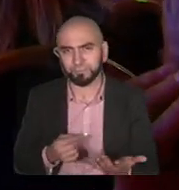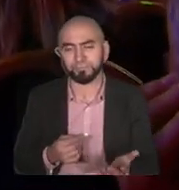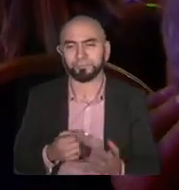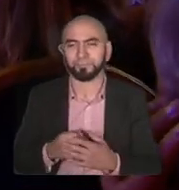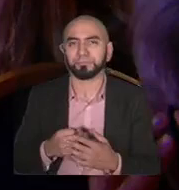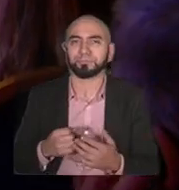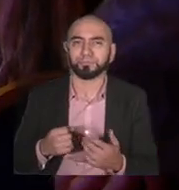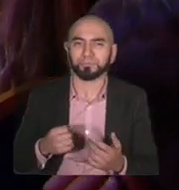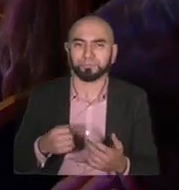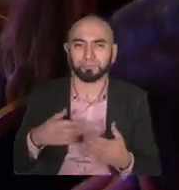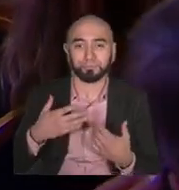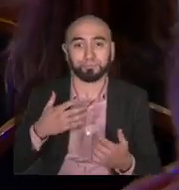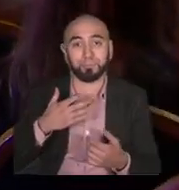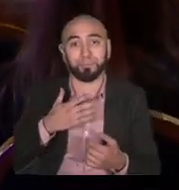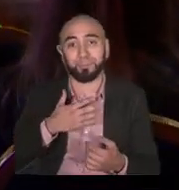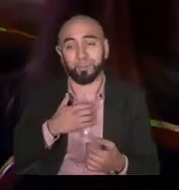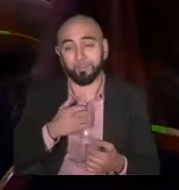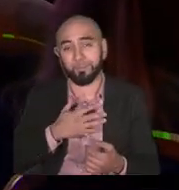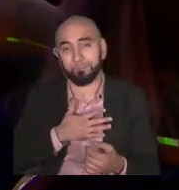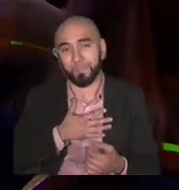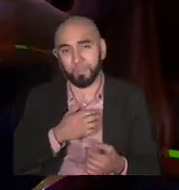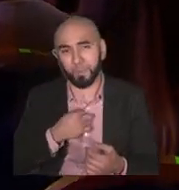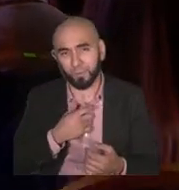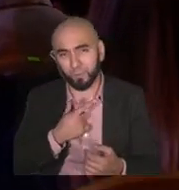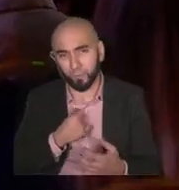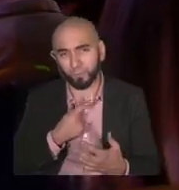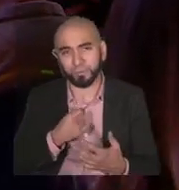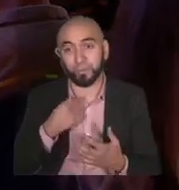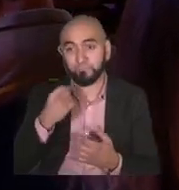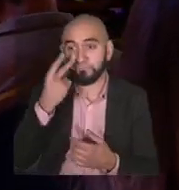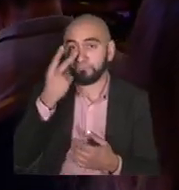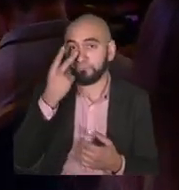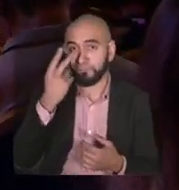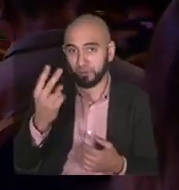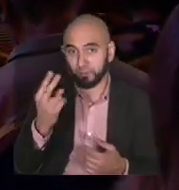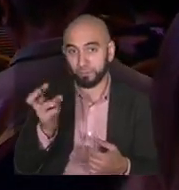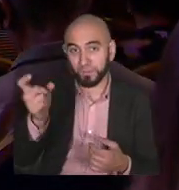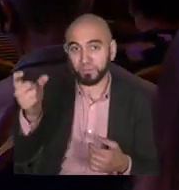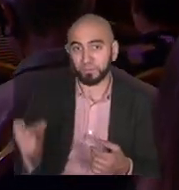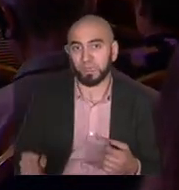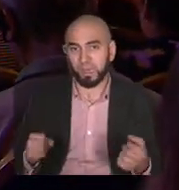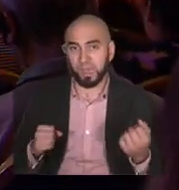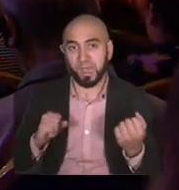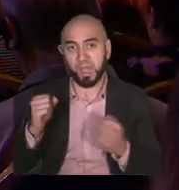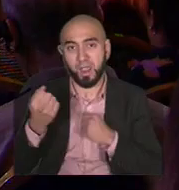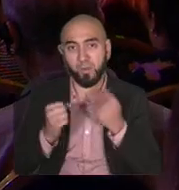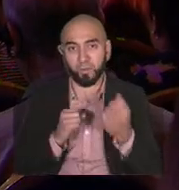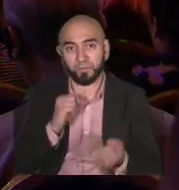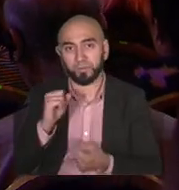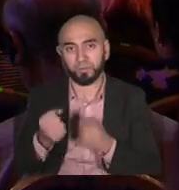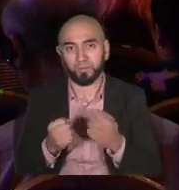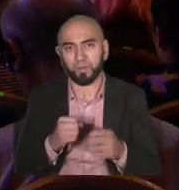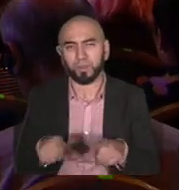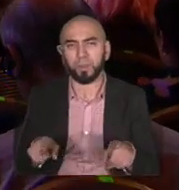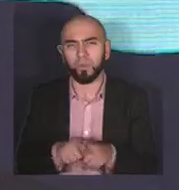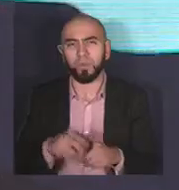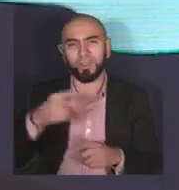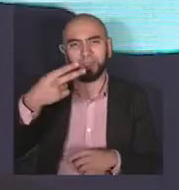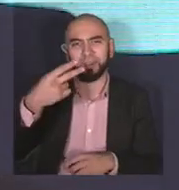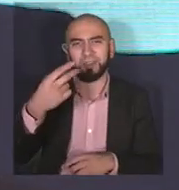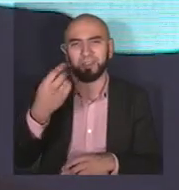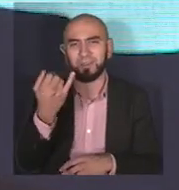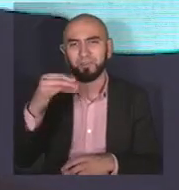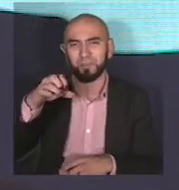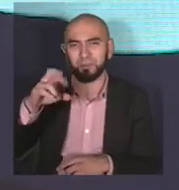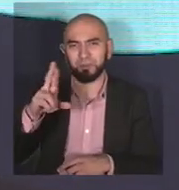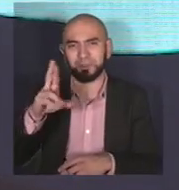A mí me gusta ver a las personas neuróticas como personas hipersensibles. Son